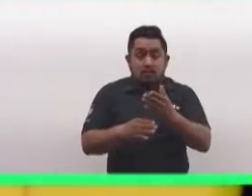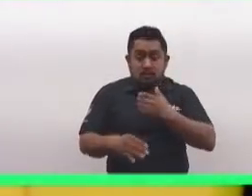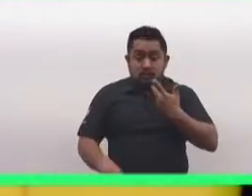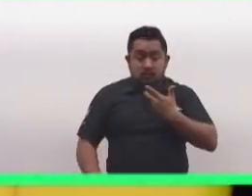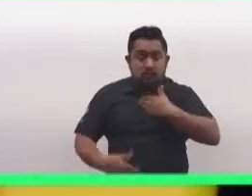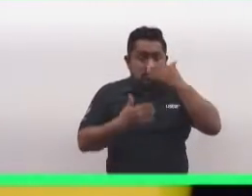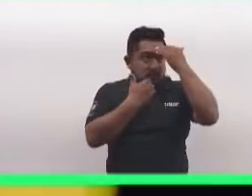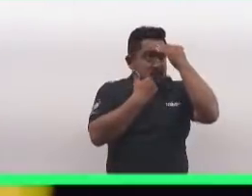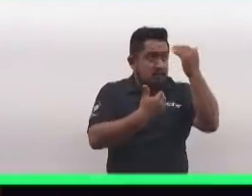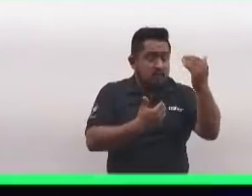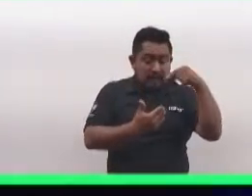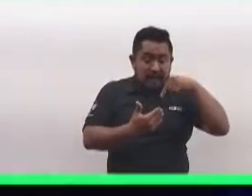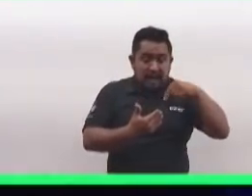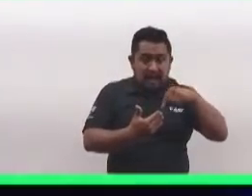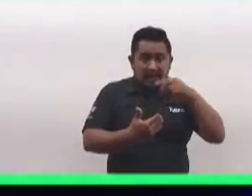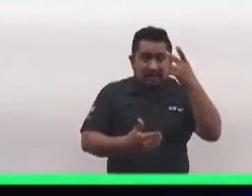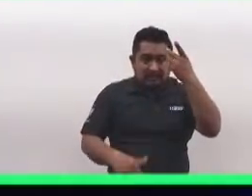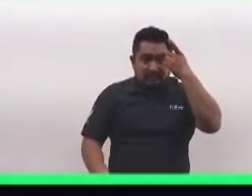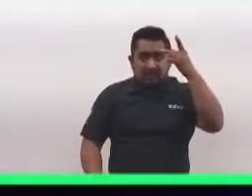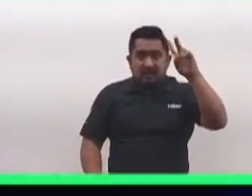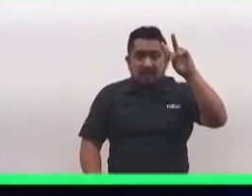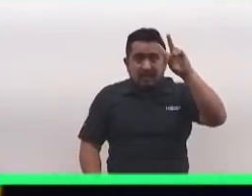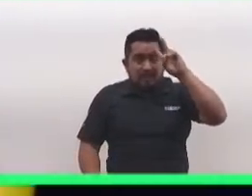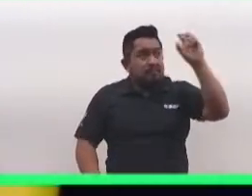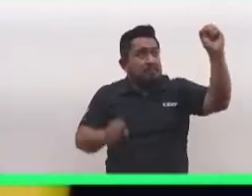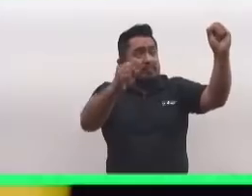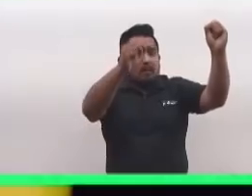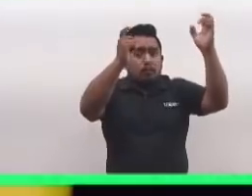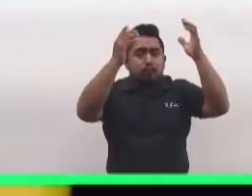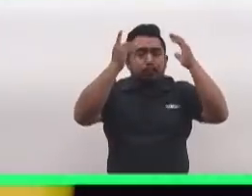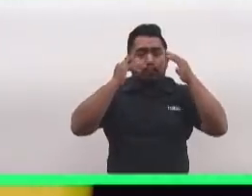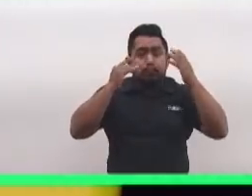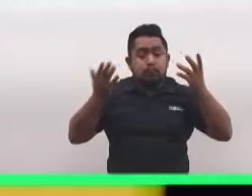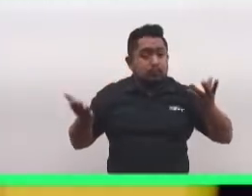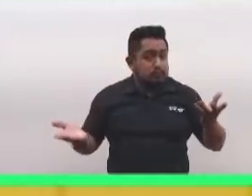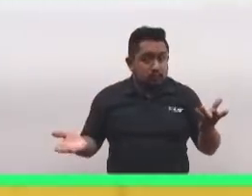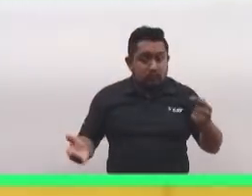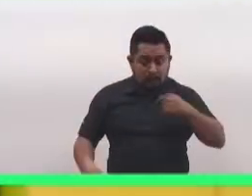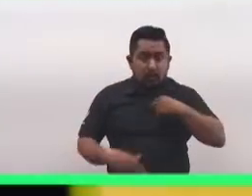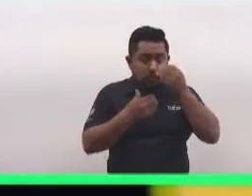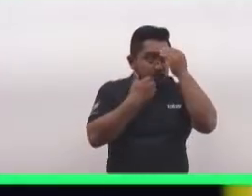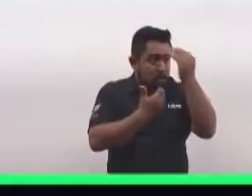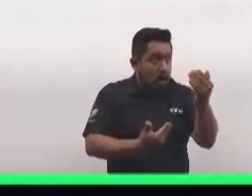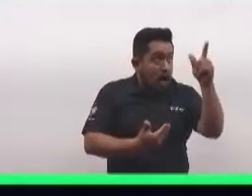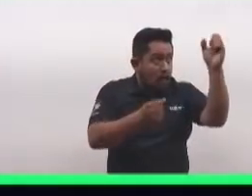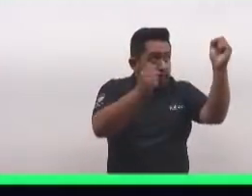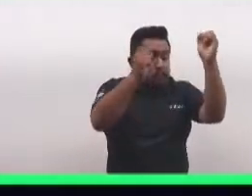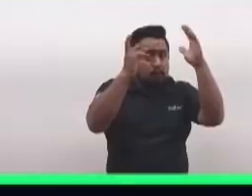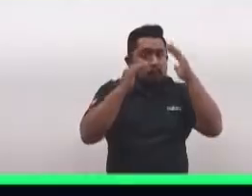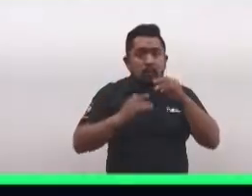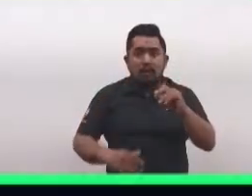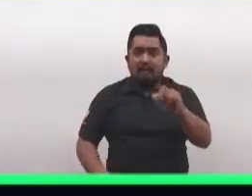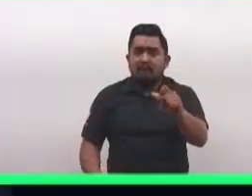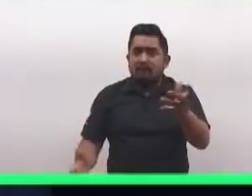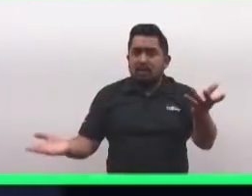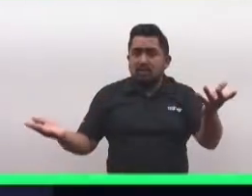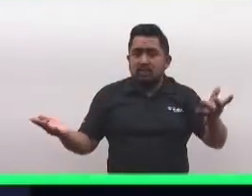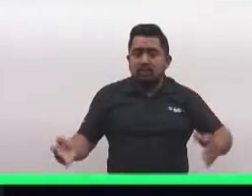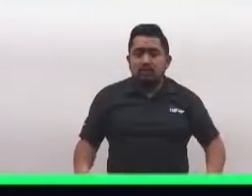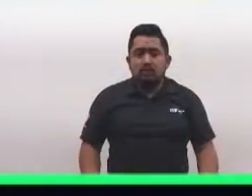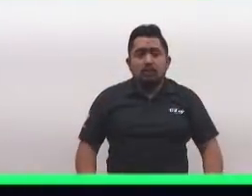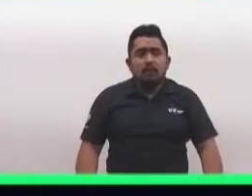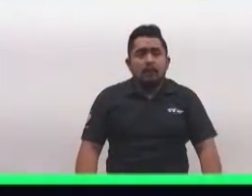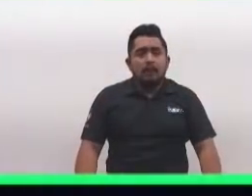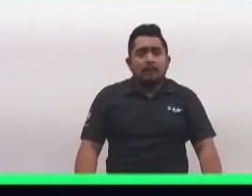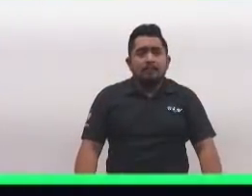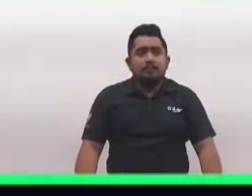obediencia es la llave a la puerta de la bendición dígalo conmigo la obediencia es la llave de la bendición